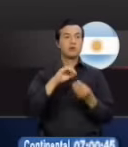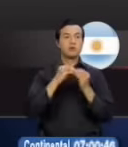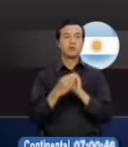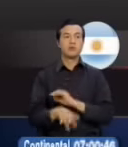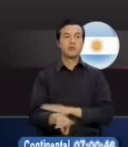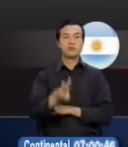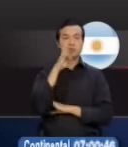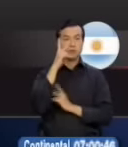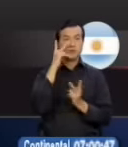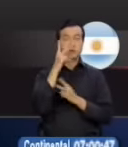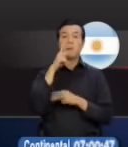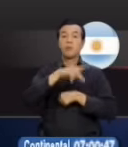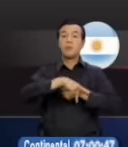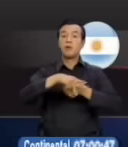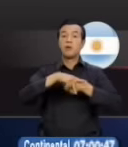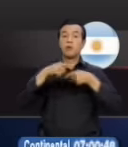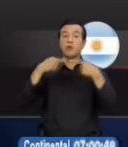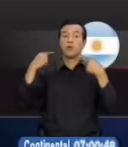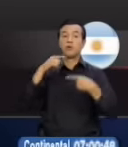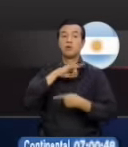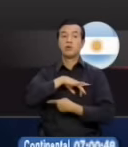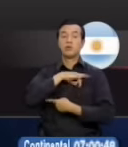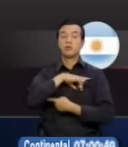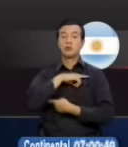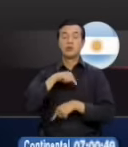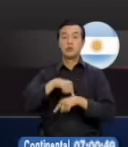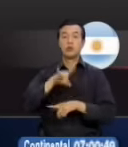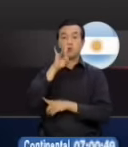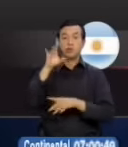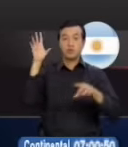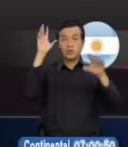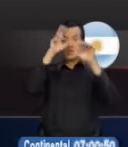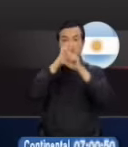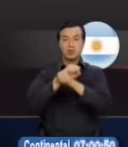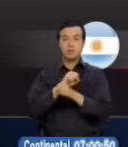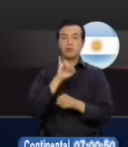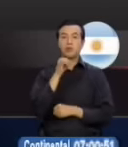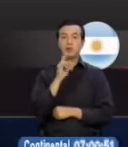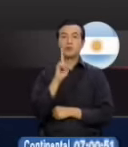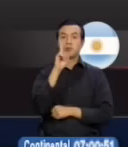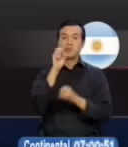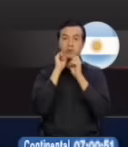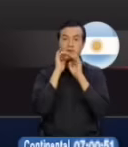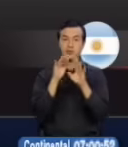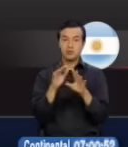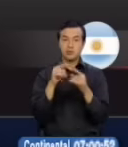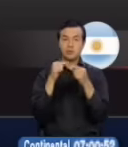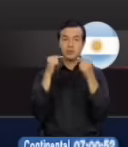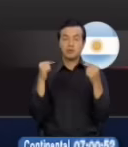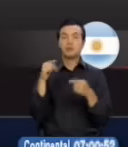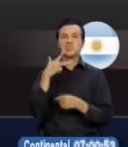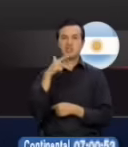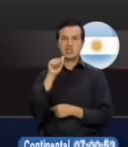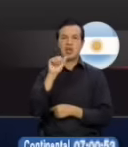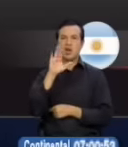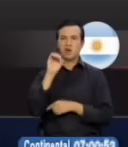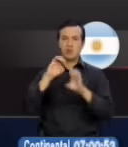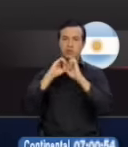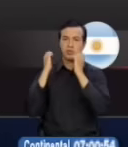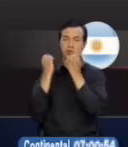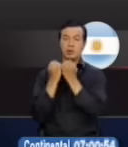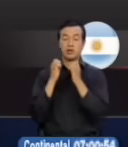eliminatorias. Atención, Paraguay enfrentará a la selección de Chile a las 8 de la noche, jueves 1 de septiembre, Estadio Defensores del Chaco. Mientras tanto,